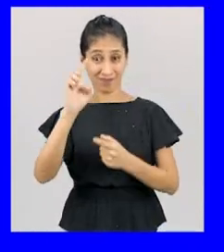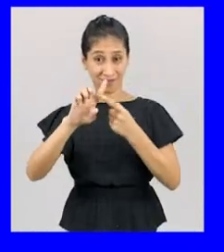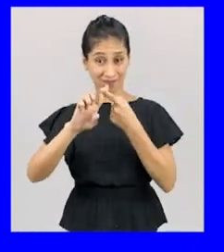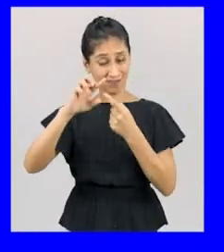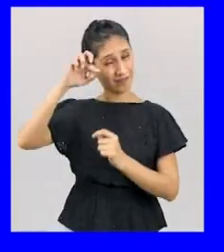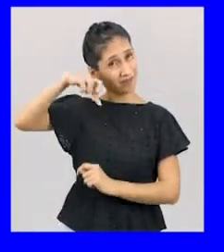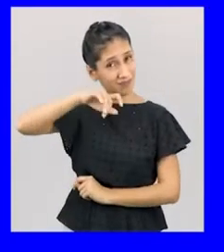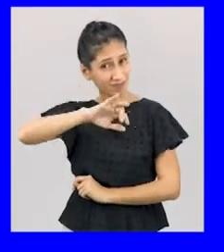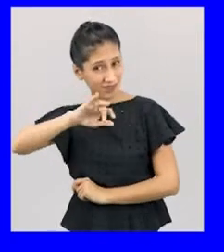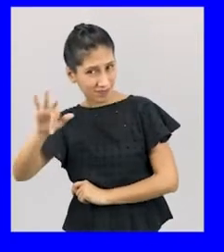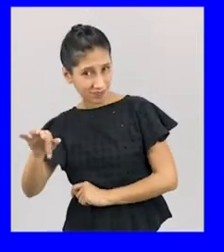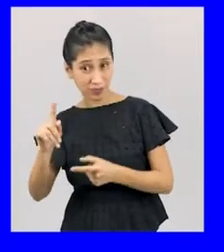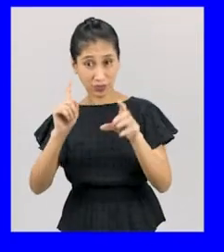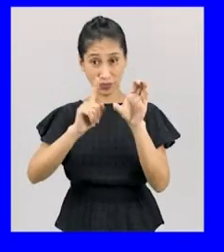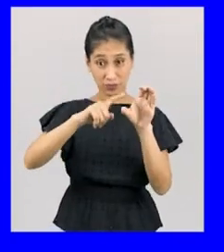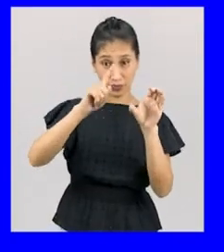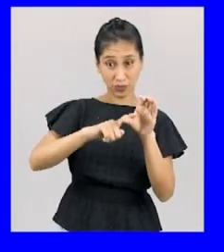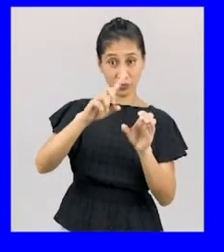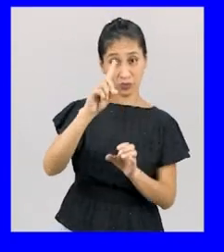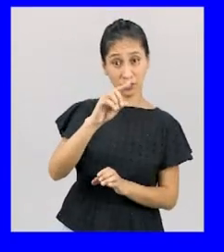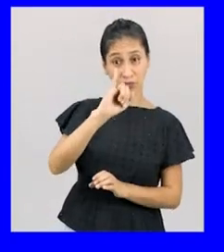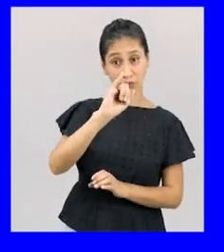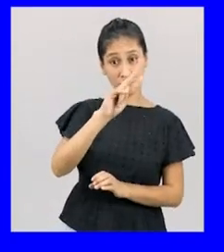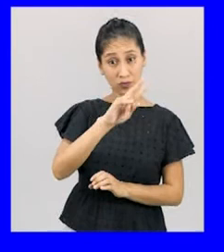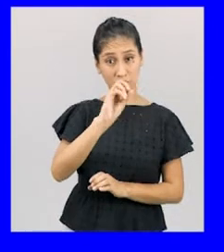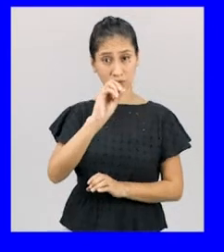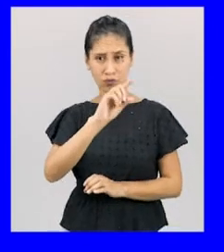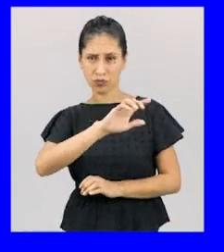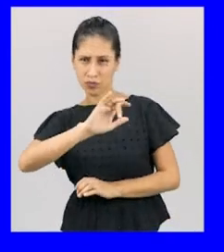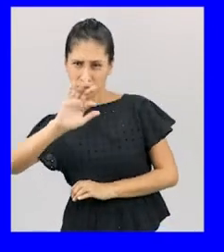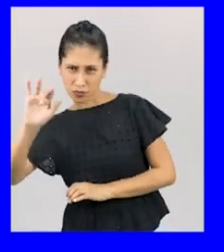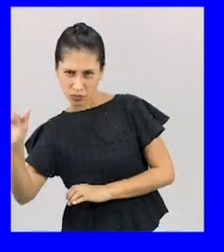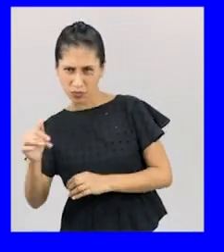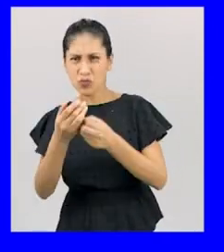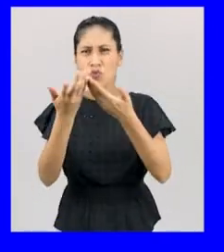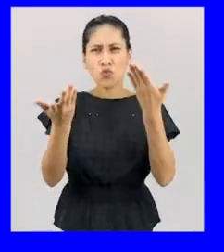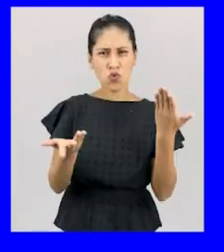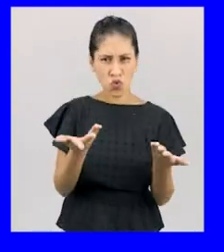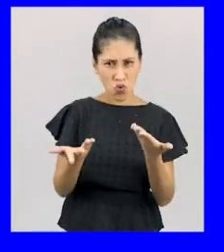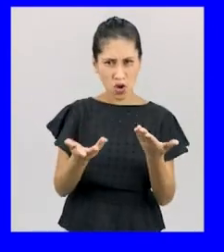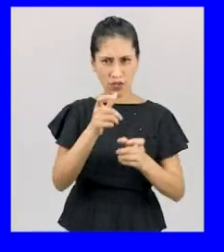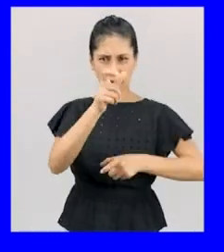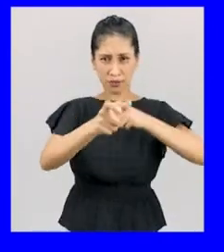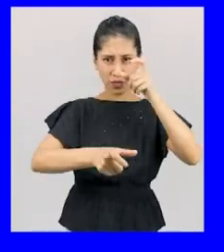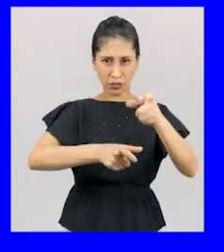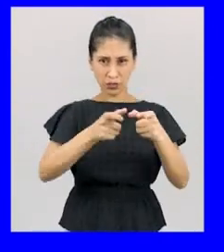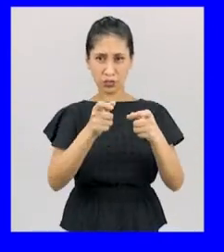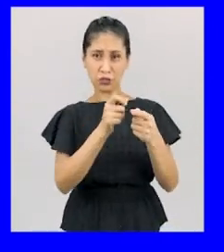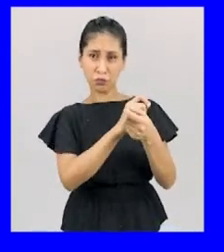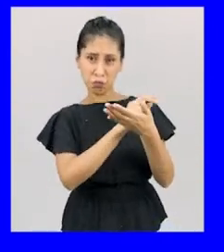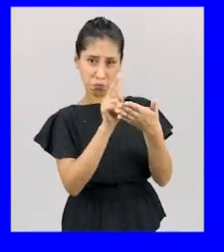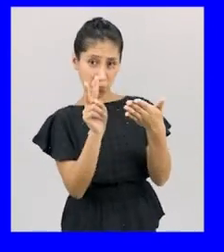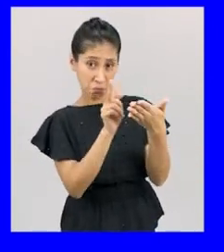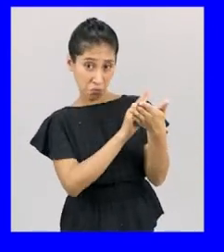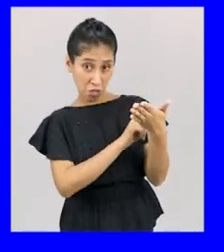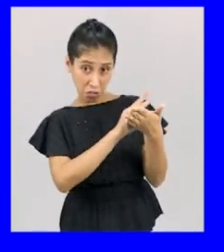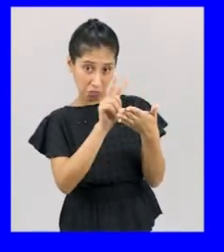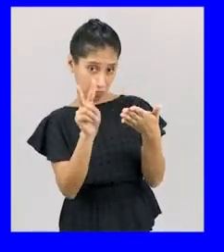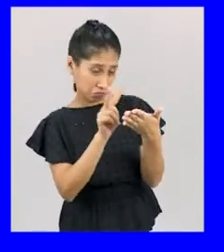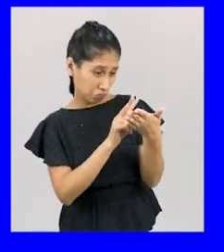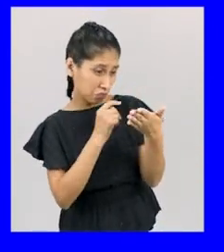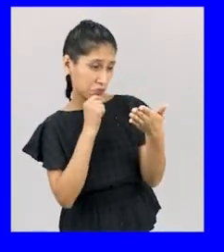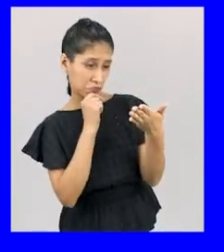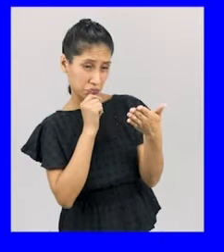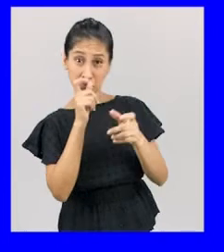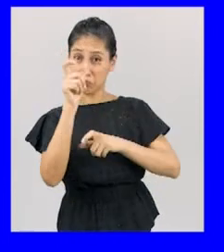Los divulgativos, que son textos dirigidos a un público más amplio en los que no es necesario que el lector tenga